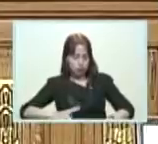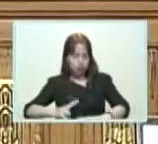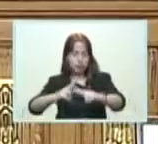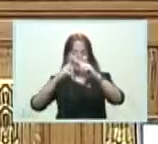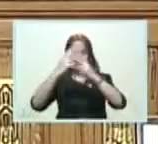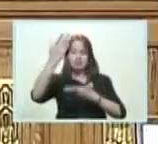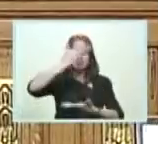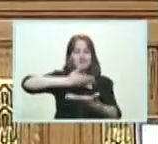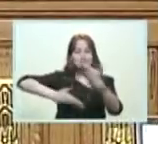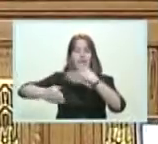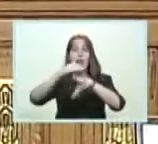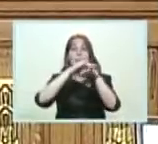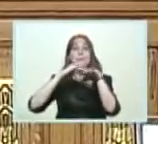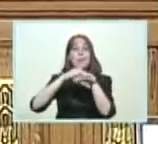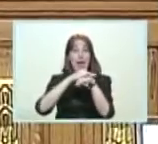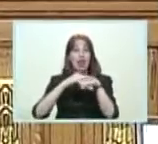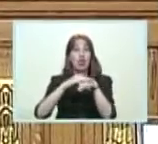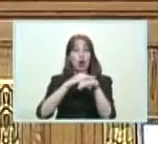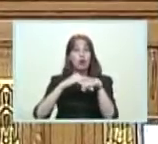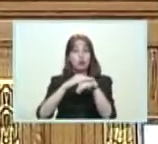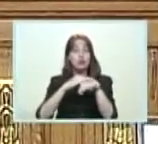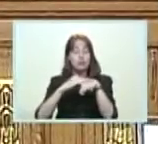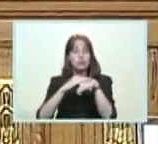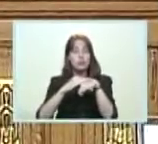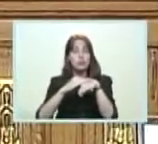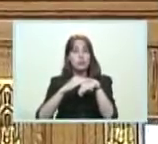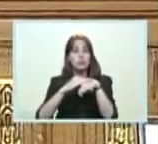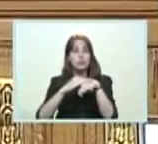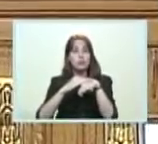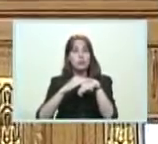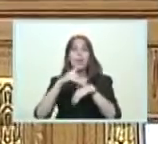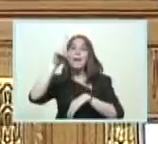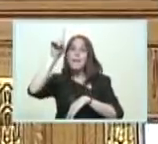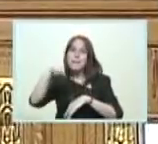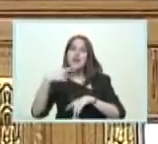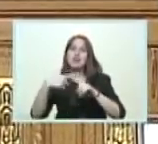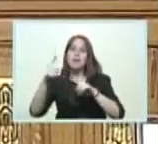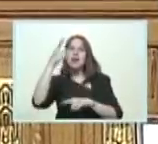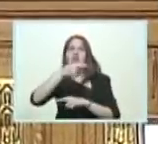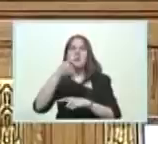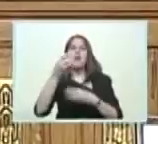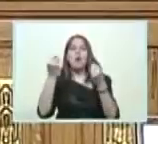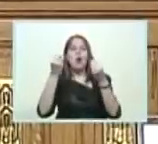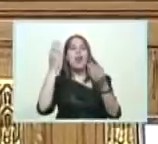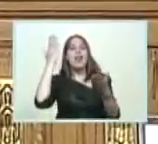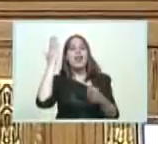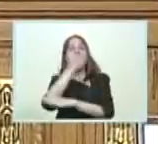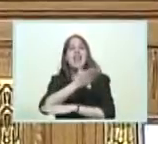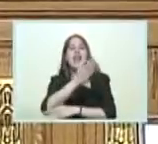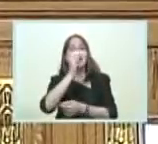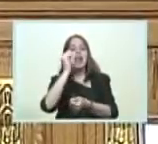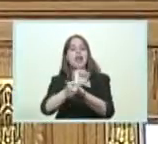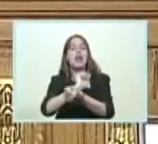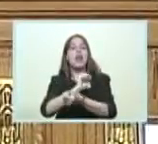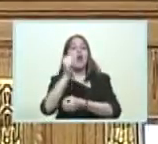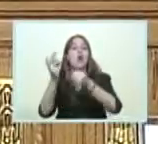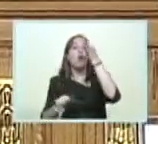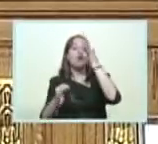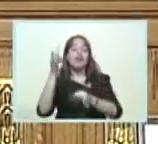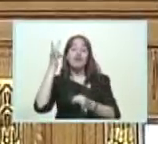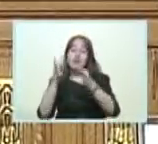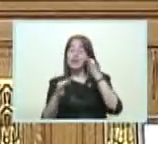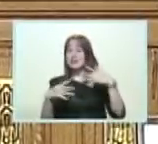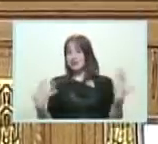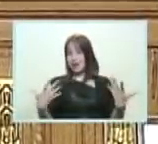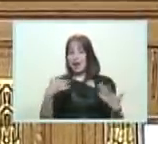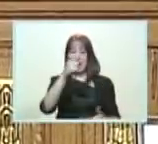mutuo, del perdón, pero a través de la justicia. Aquel que